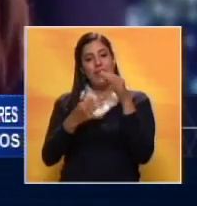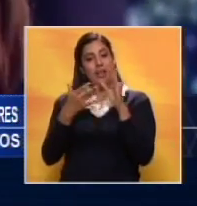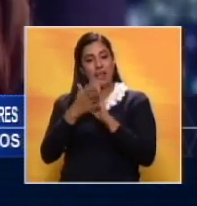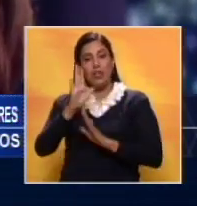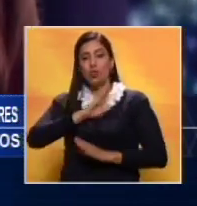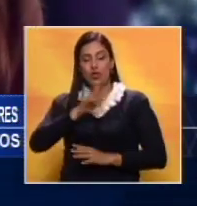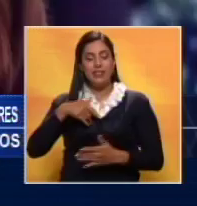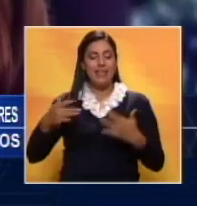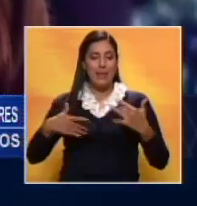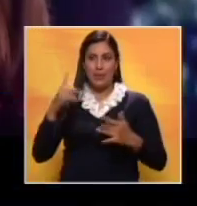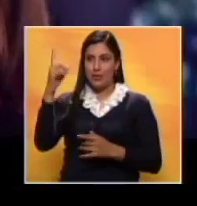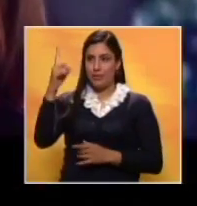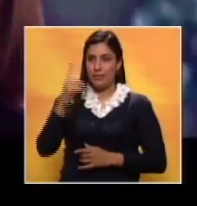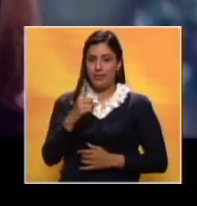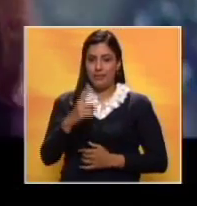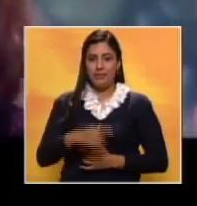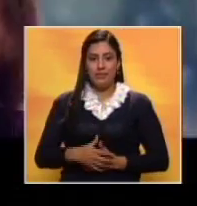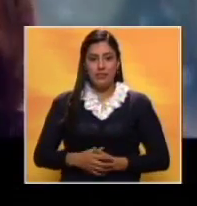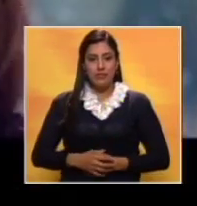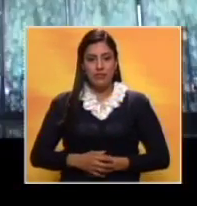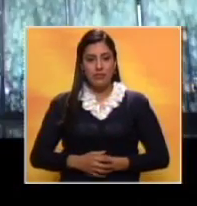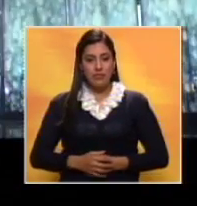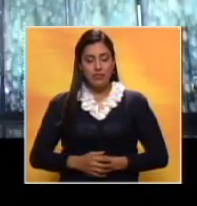que estaban muy emocionados.